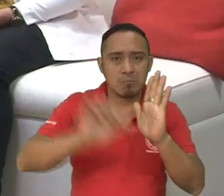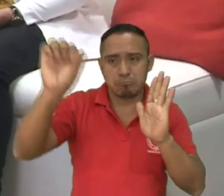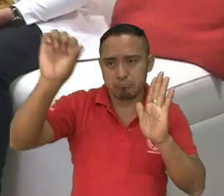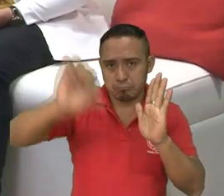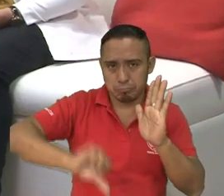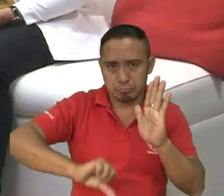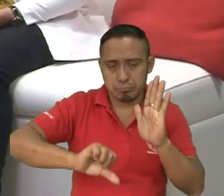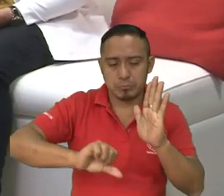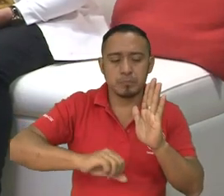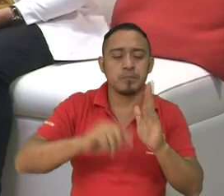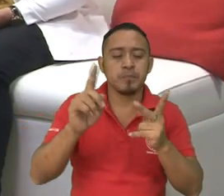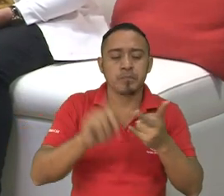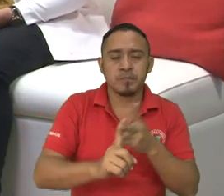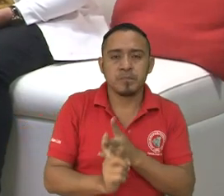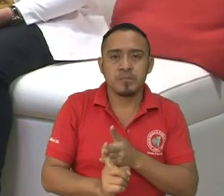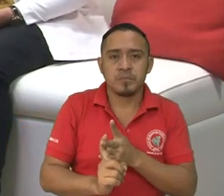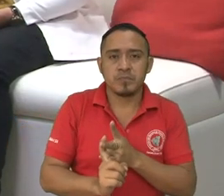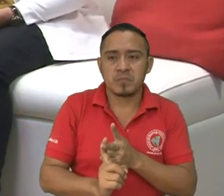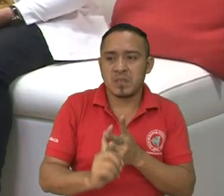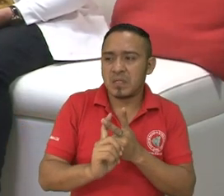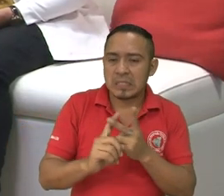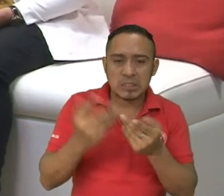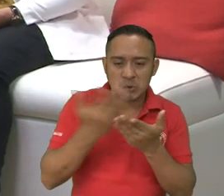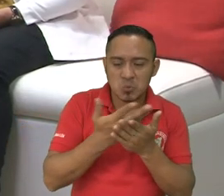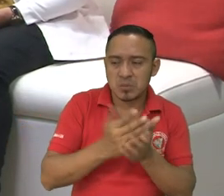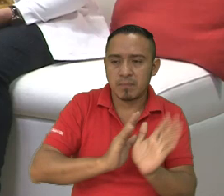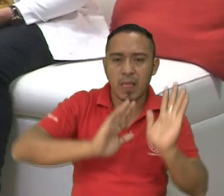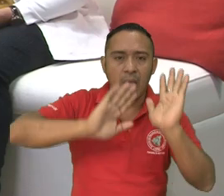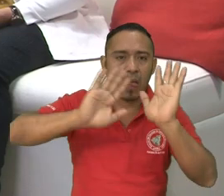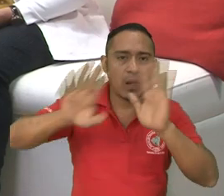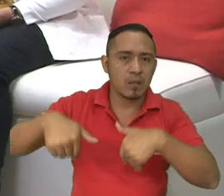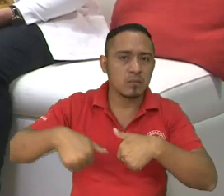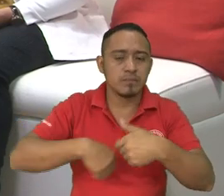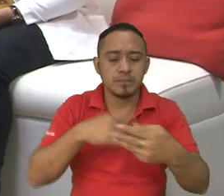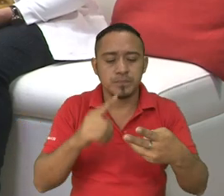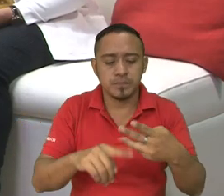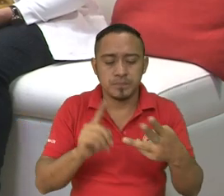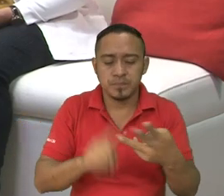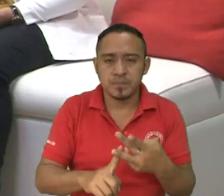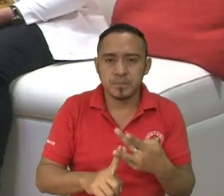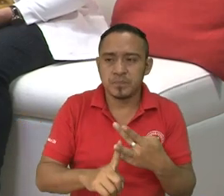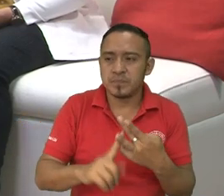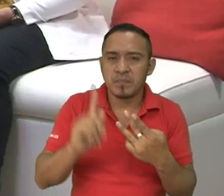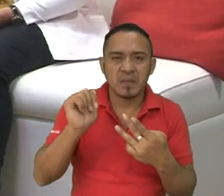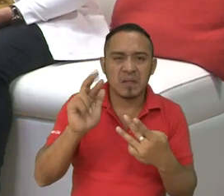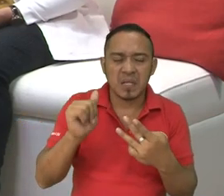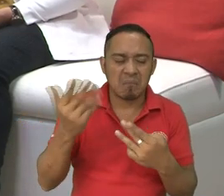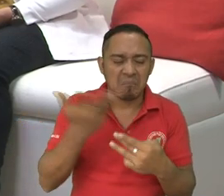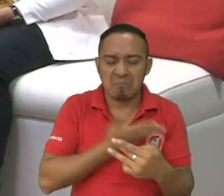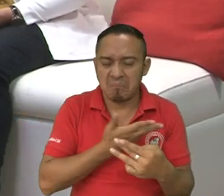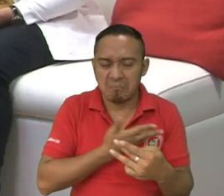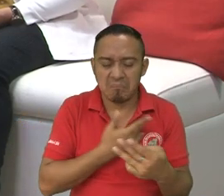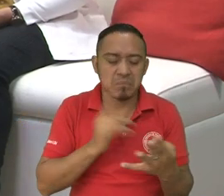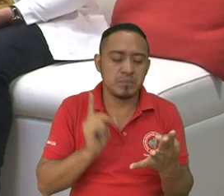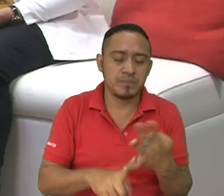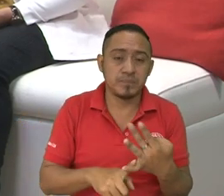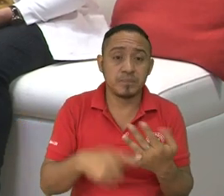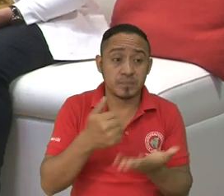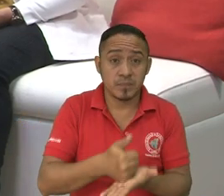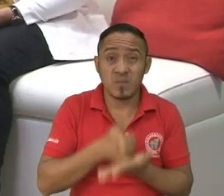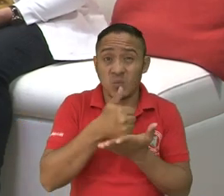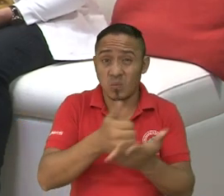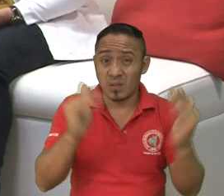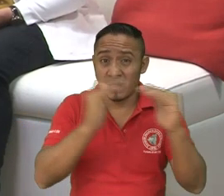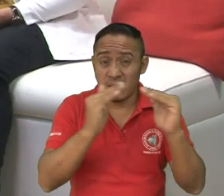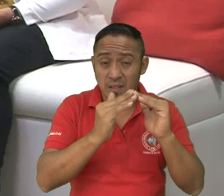Nivel académico bajo, no le interesan los estudios, no quiere hacer tarea, no quiere ayudar ni